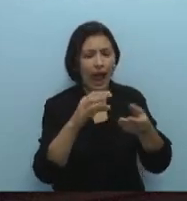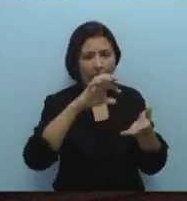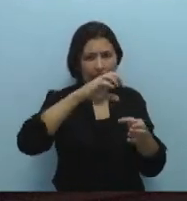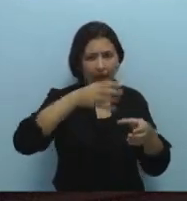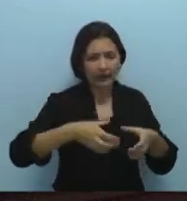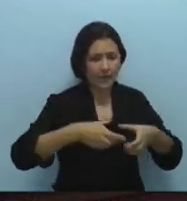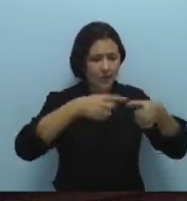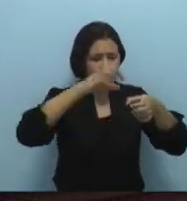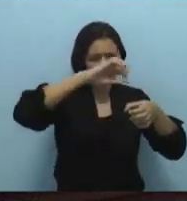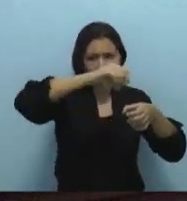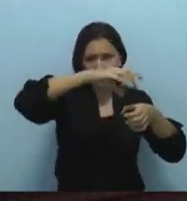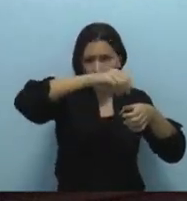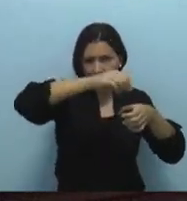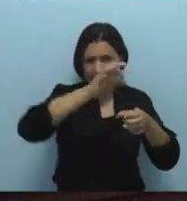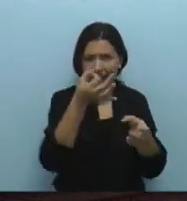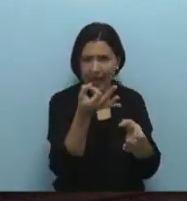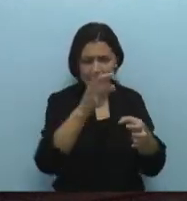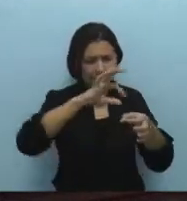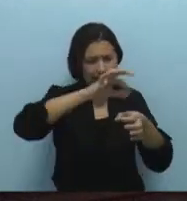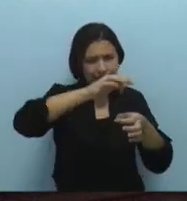están tiradas en cualquier lugar en